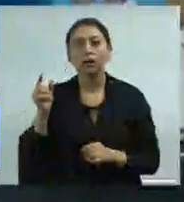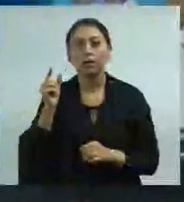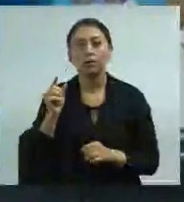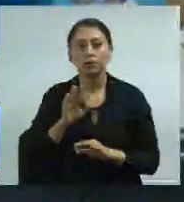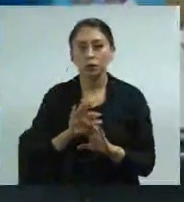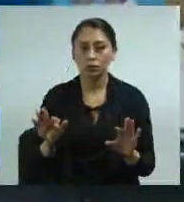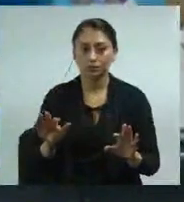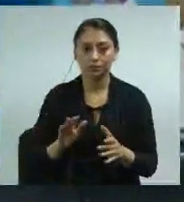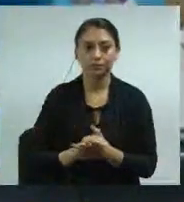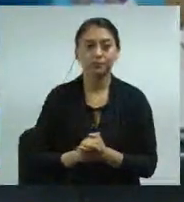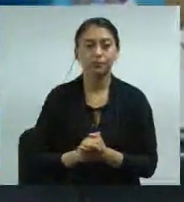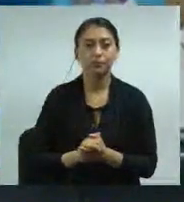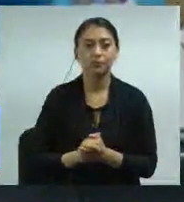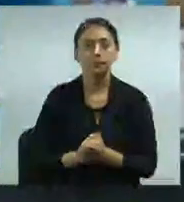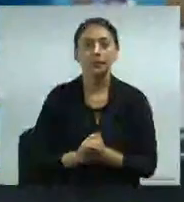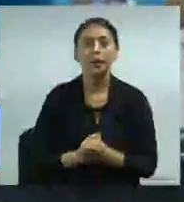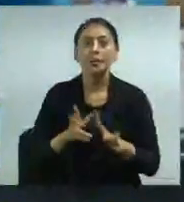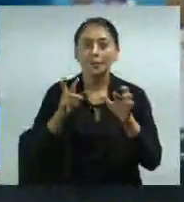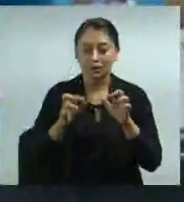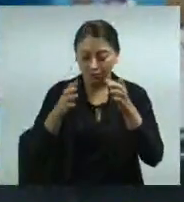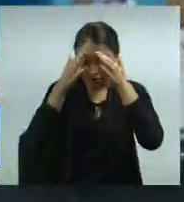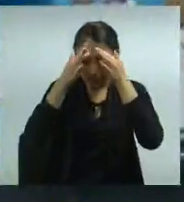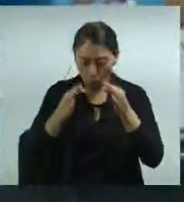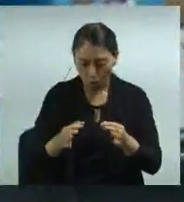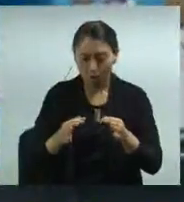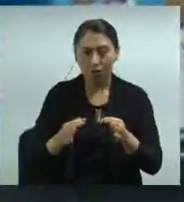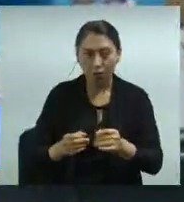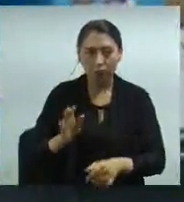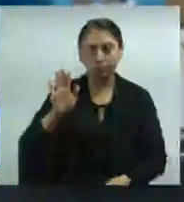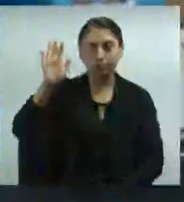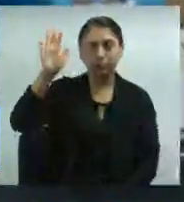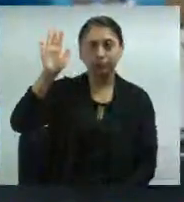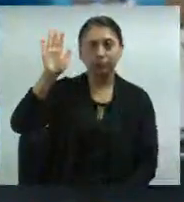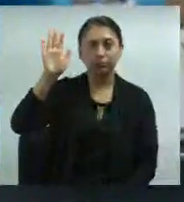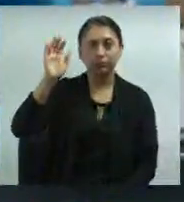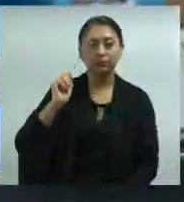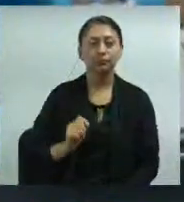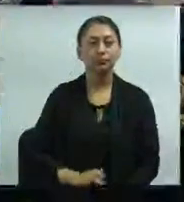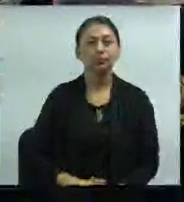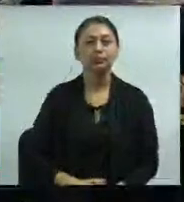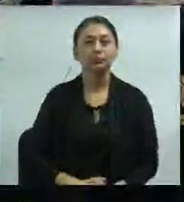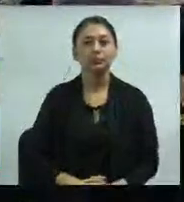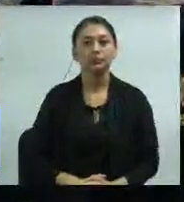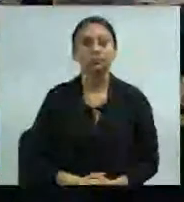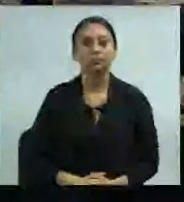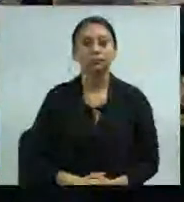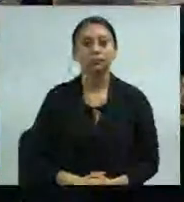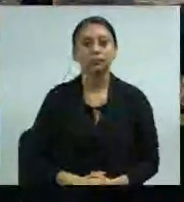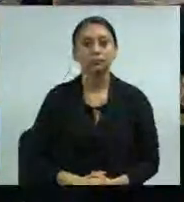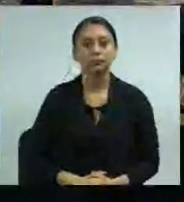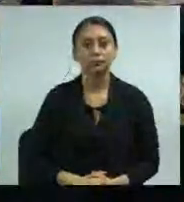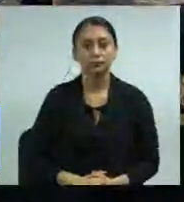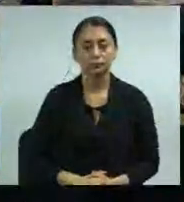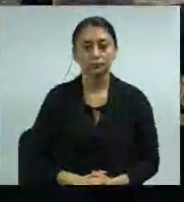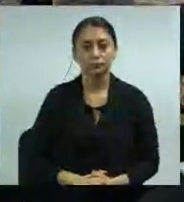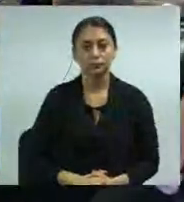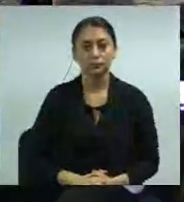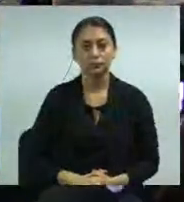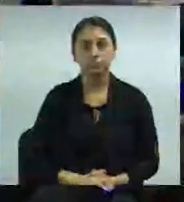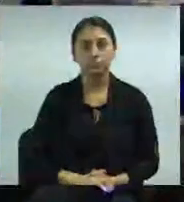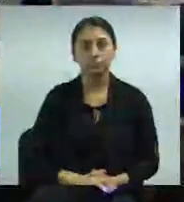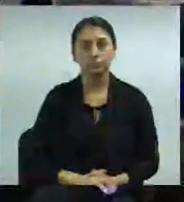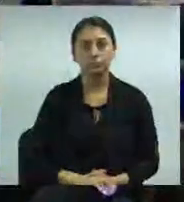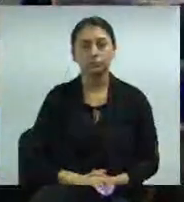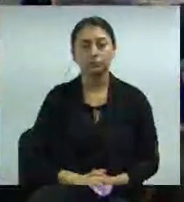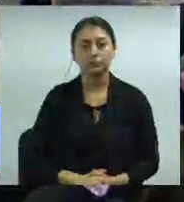Ok. ¿Quiénes estén de acuerdo? Por favor, expresarlo levantando su mano. Tenemos 3, 4, 5, 6, 7,